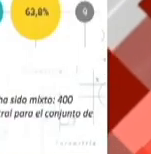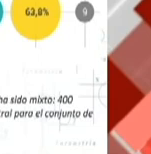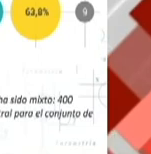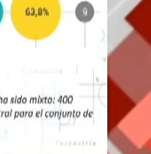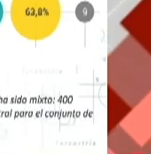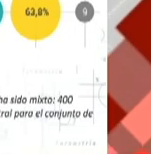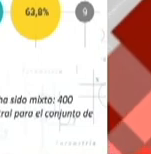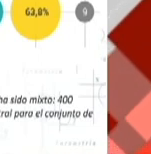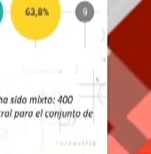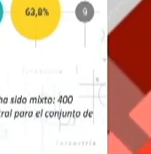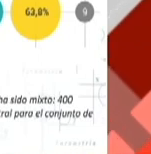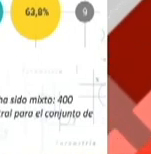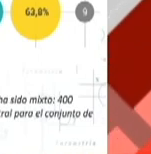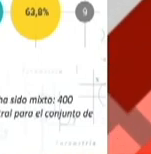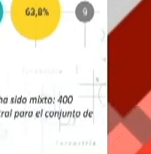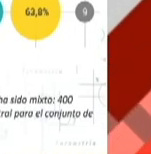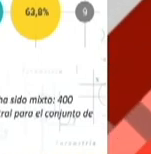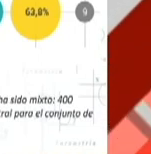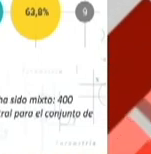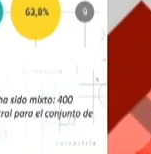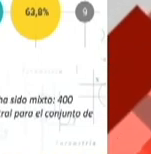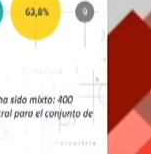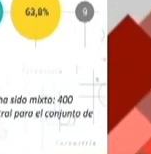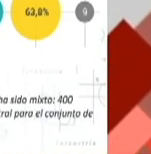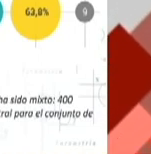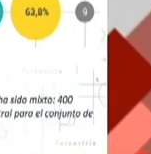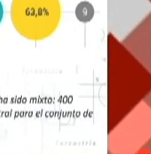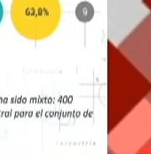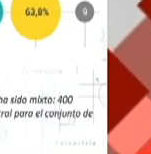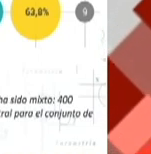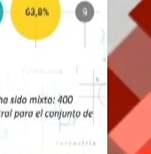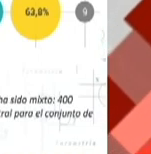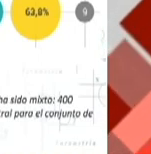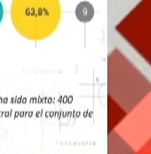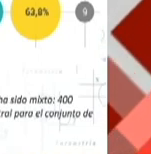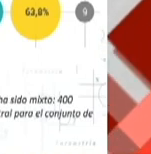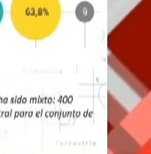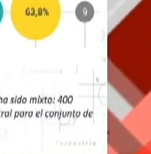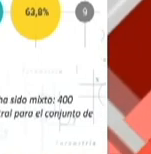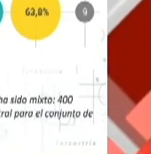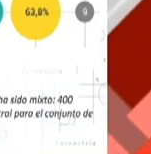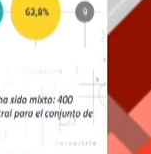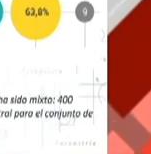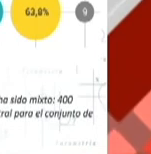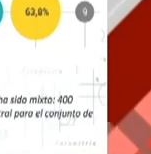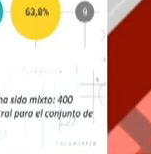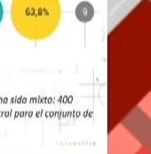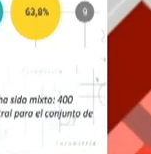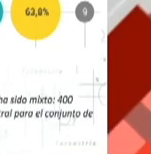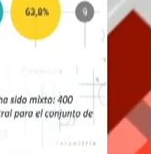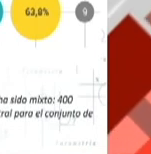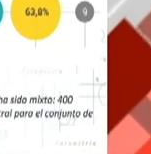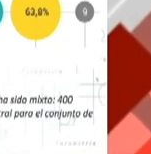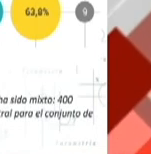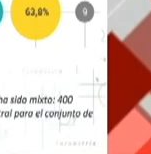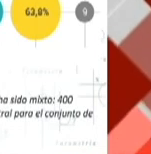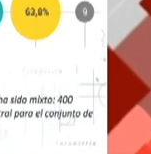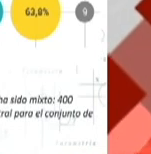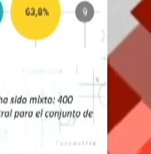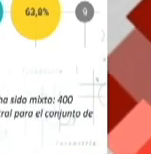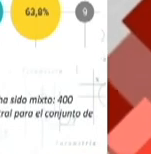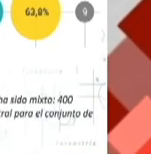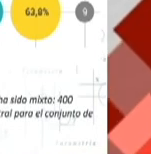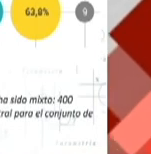españoles. Esto es entre todos los españoles, otra vez, no son solo los catalanes. Si ven, vamos cambiando, ¿no? Entre sí. Españoles y